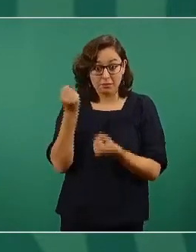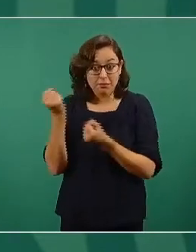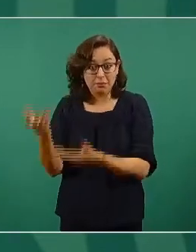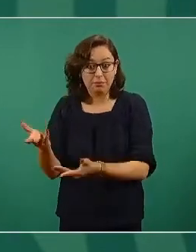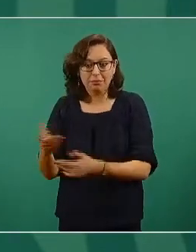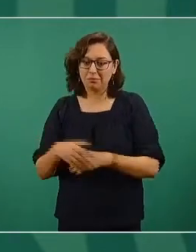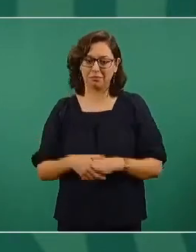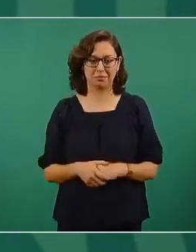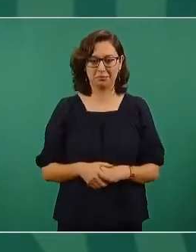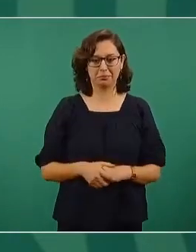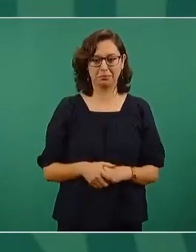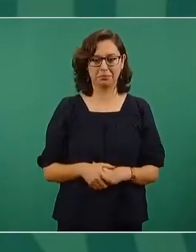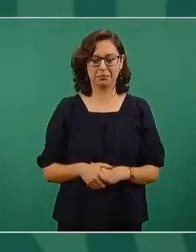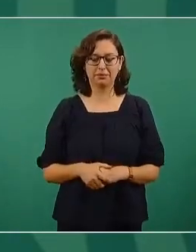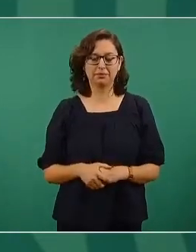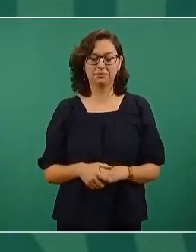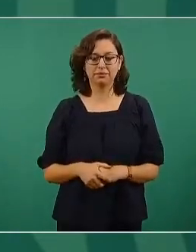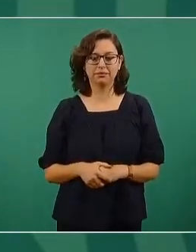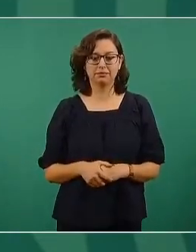Habían